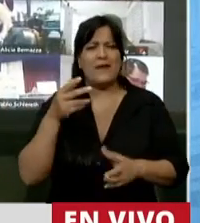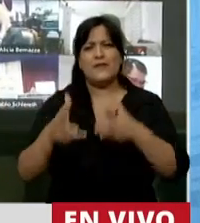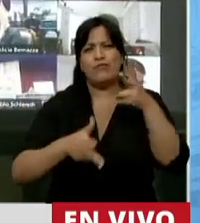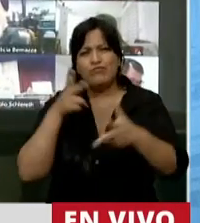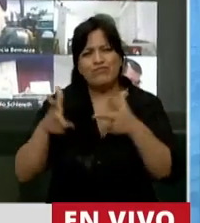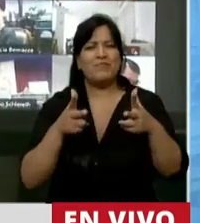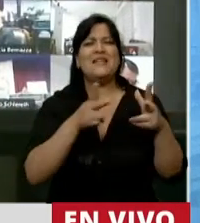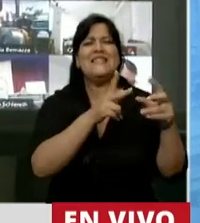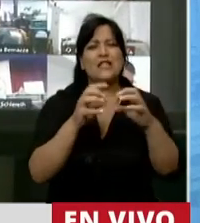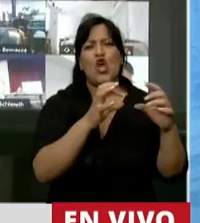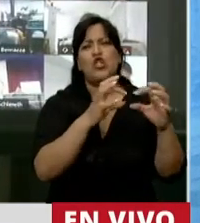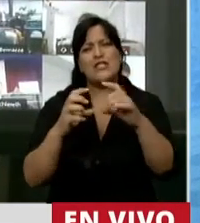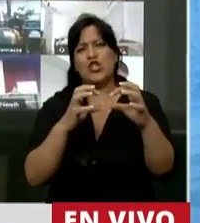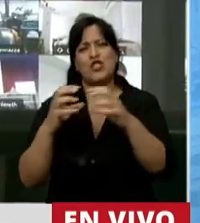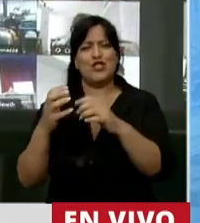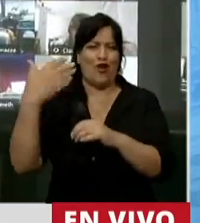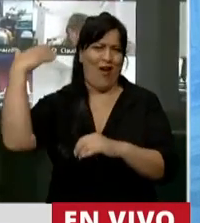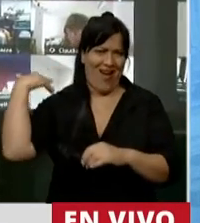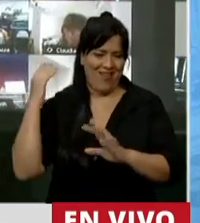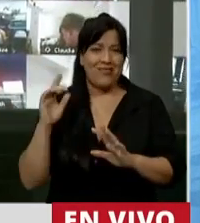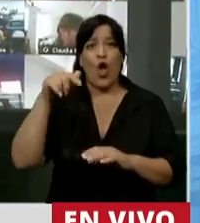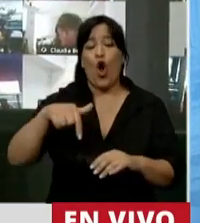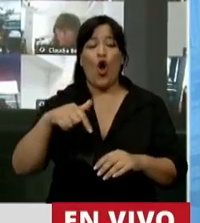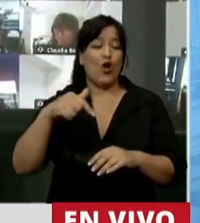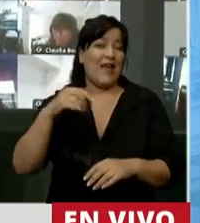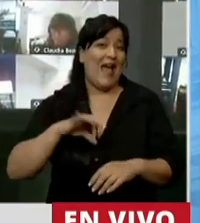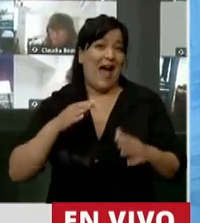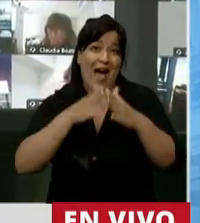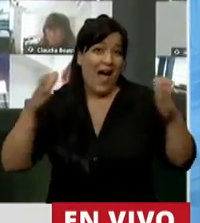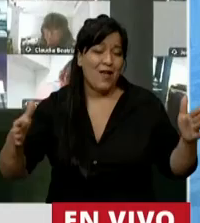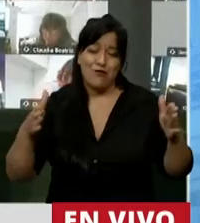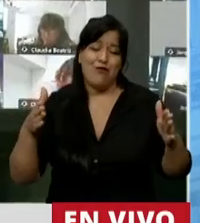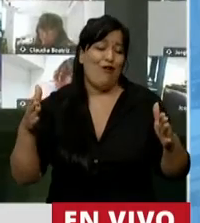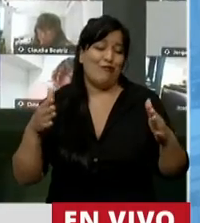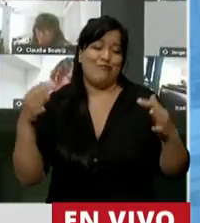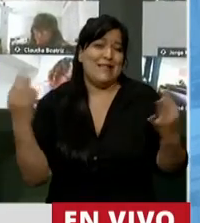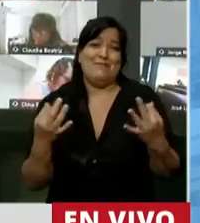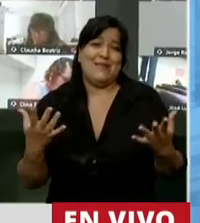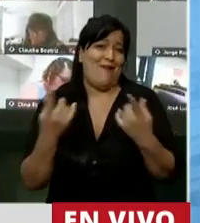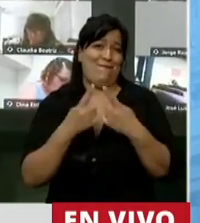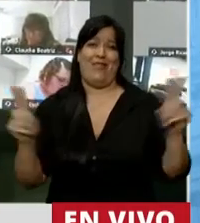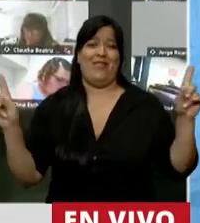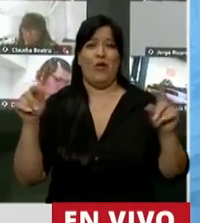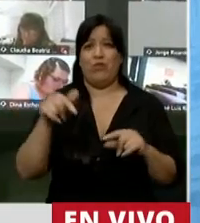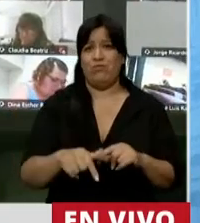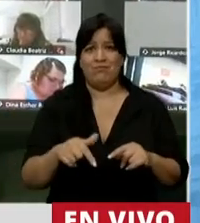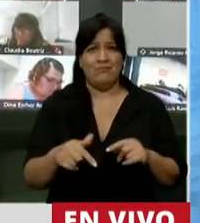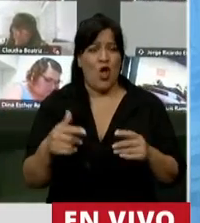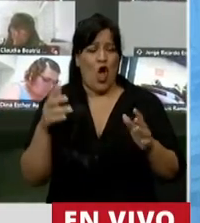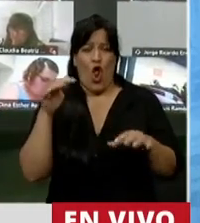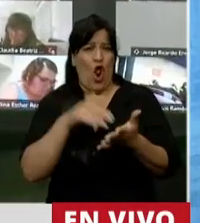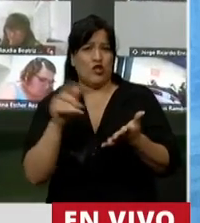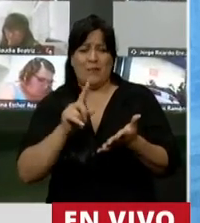de sesiones ordinarias. Estamos en un año atípico, un año marcado por uno de los sucesos más inesperados